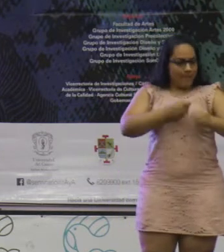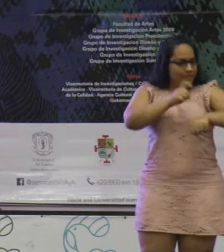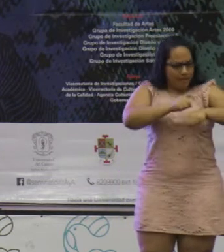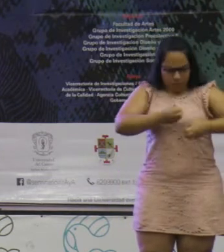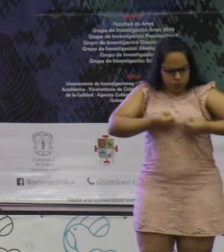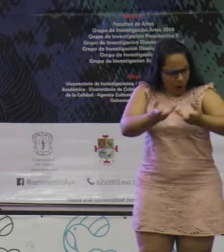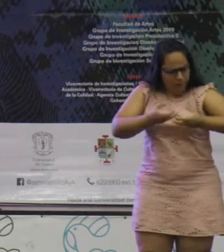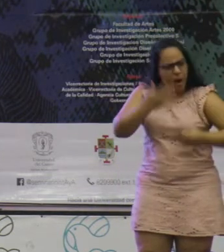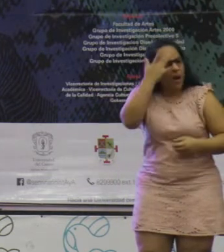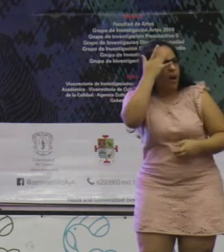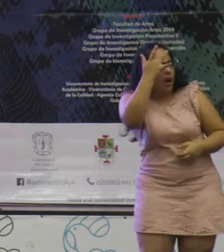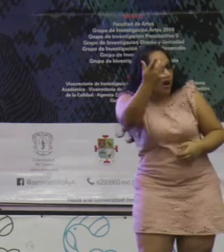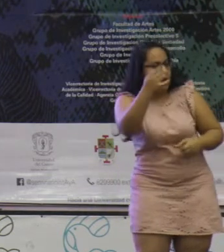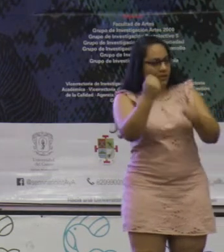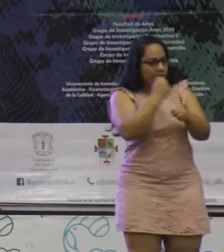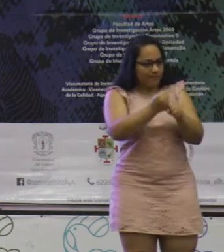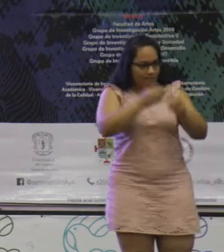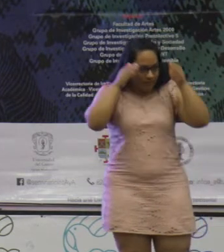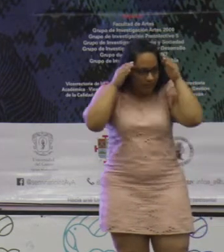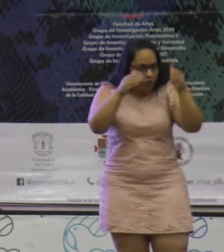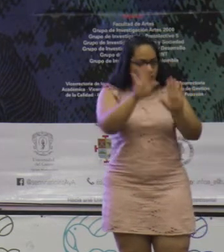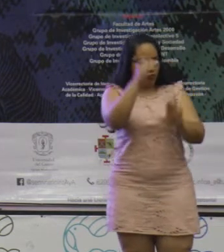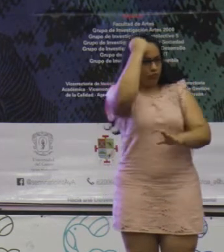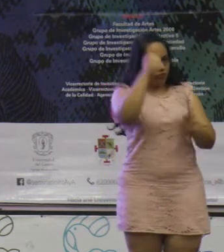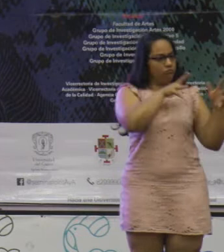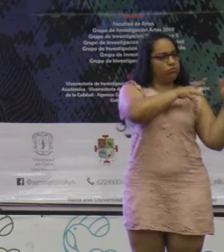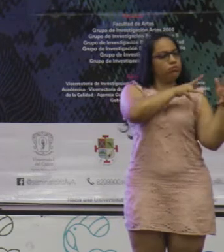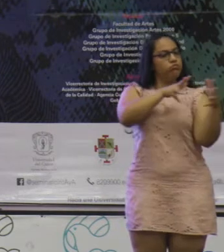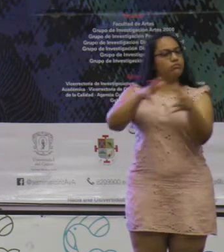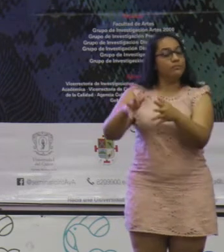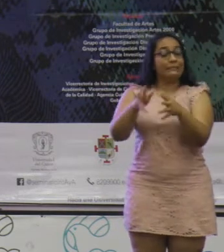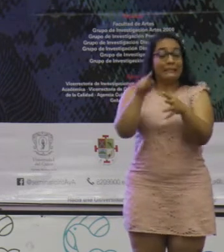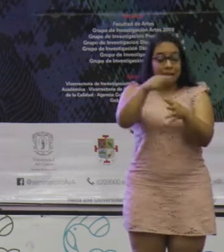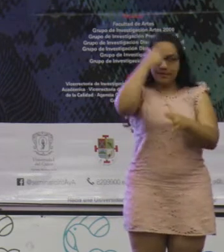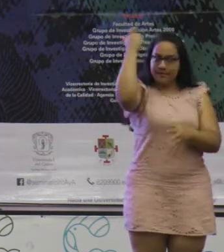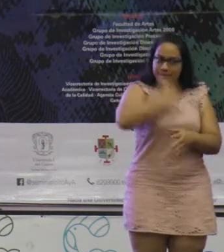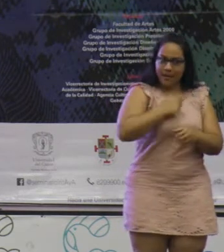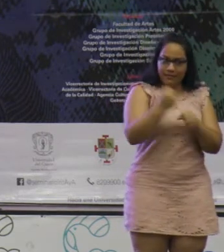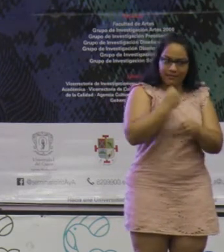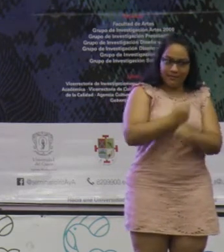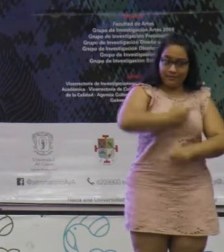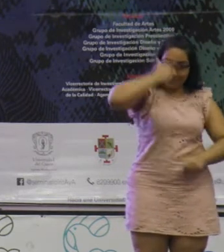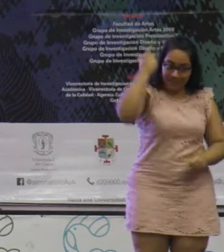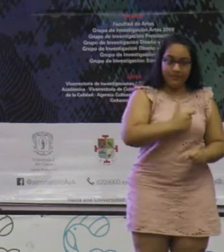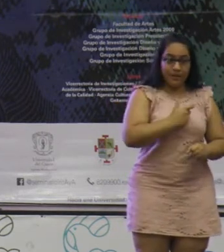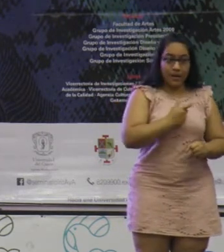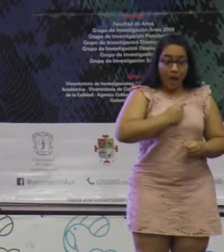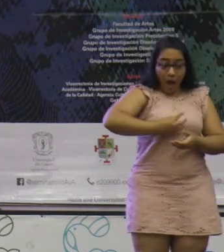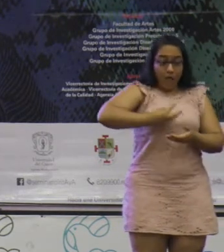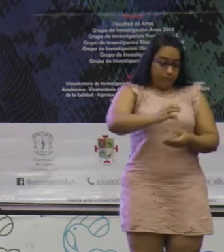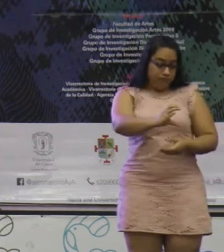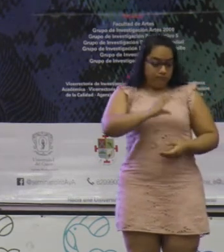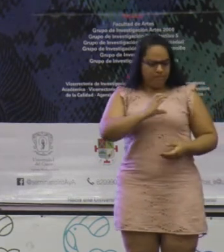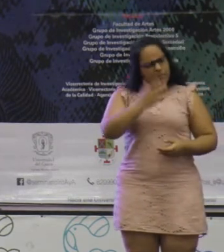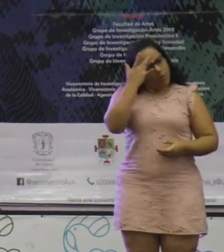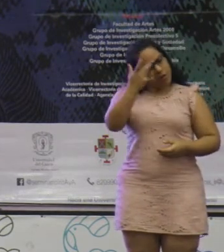qué? Porque mi trabajo de laburo lo tengo orientado a la docencia, y eso es un trabajo muy serio. A mí me pagan por pensar en los